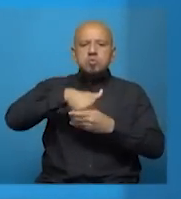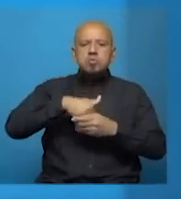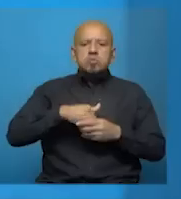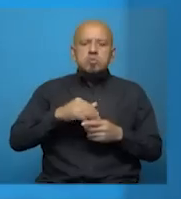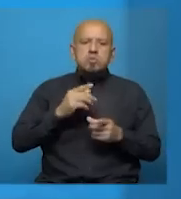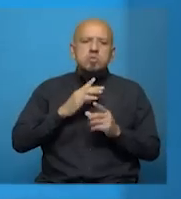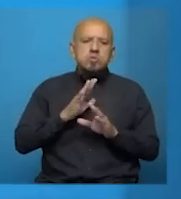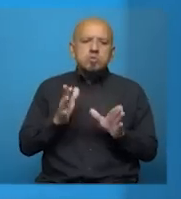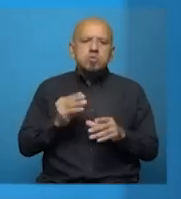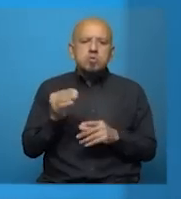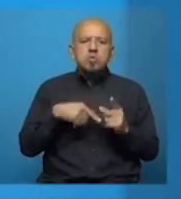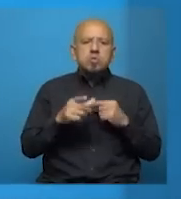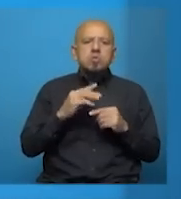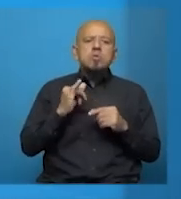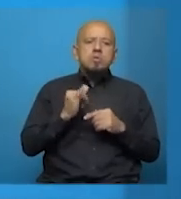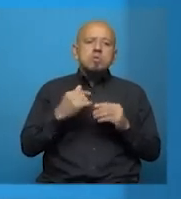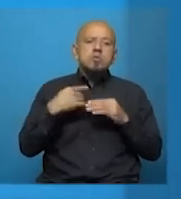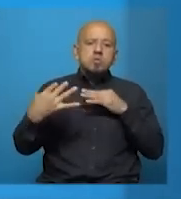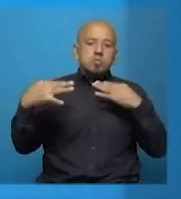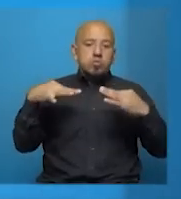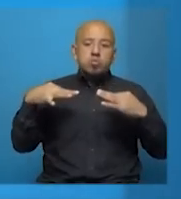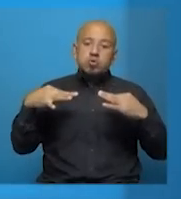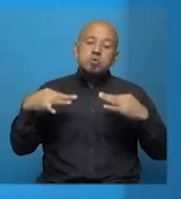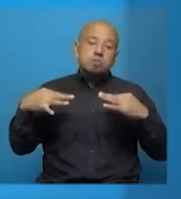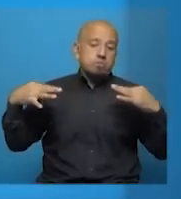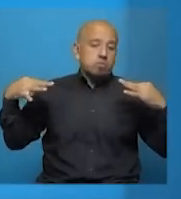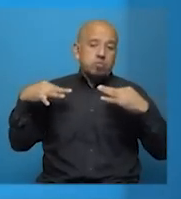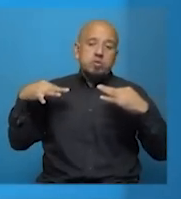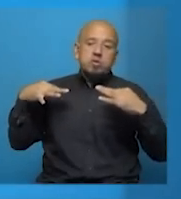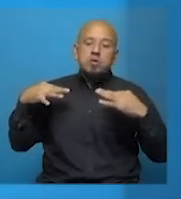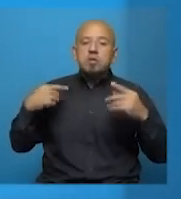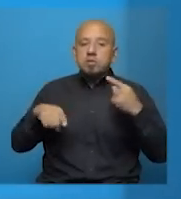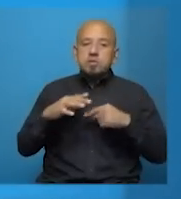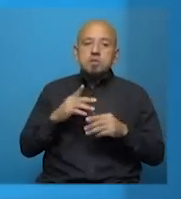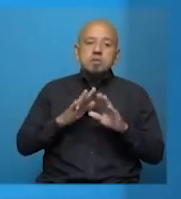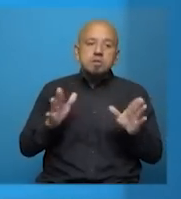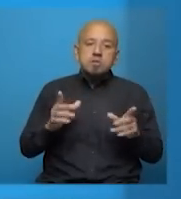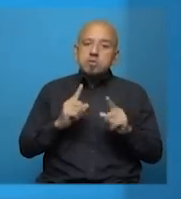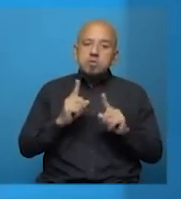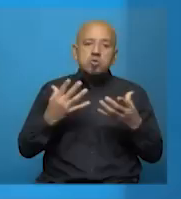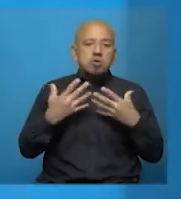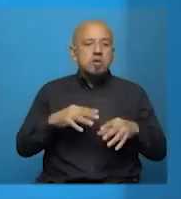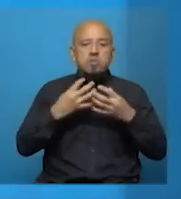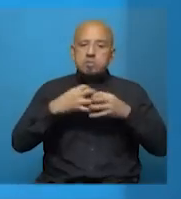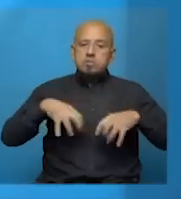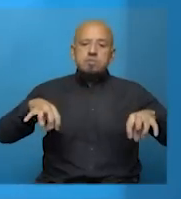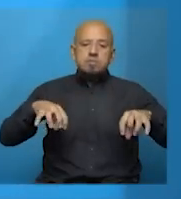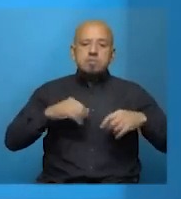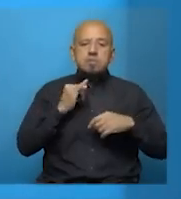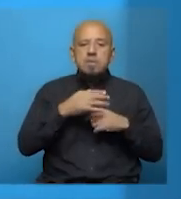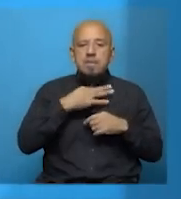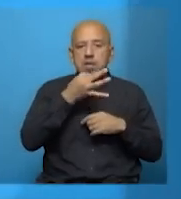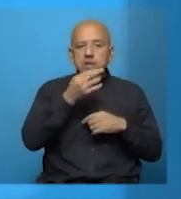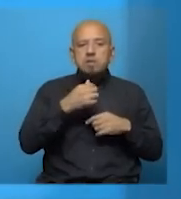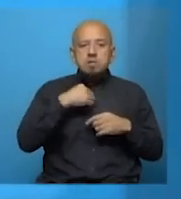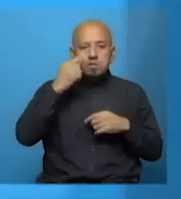nos oponemos a todos, somos oposición. Y por lo tanto, no queremos la grieta, pero sí queremos decir lo que